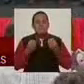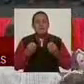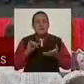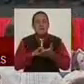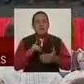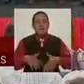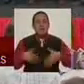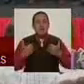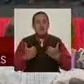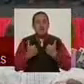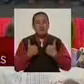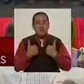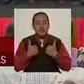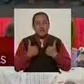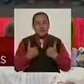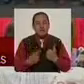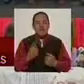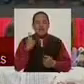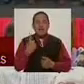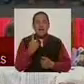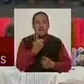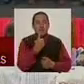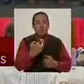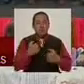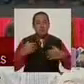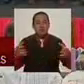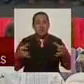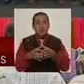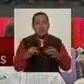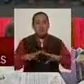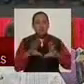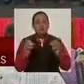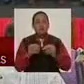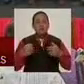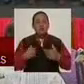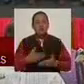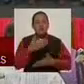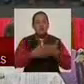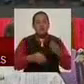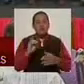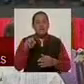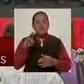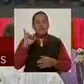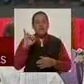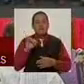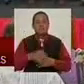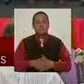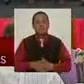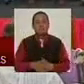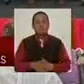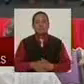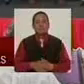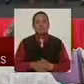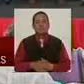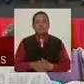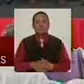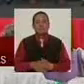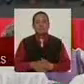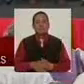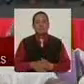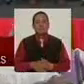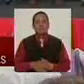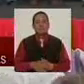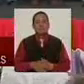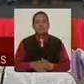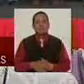tener cada uno de nosotros nuestro documento nacional de identidad. Ayú, exaltúa